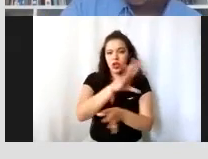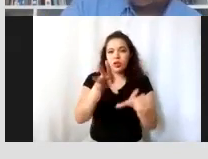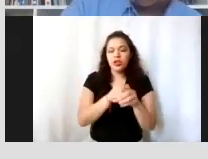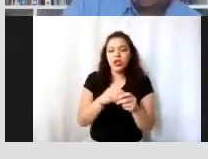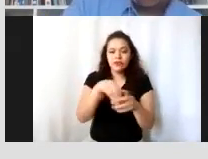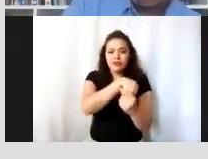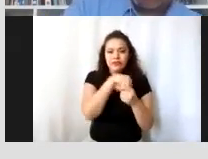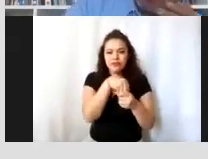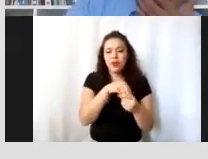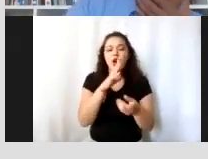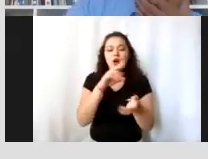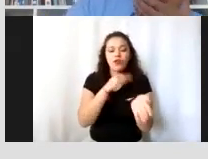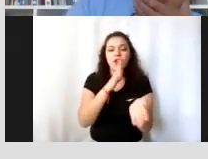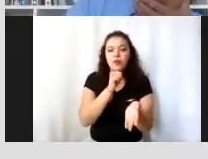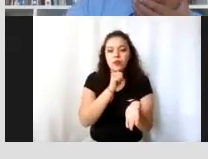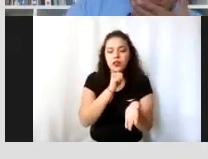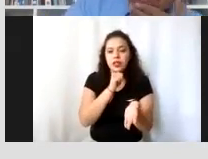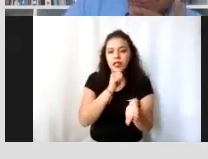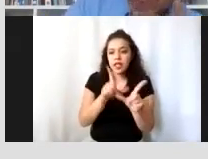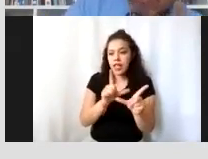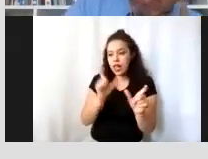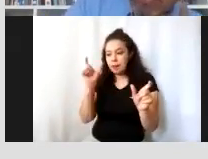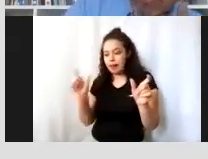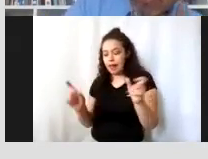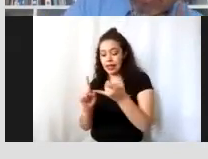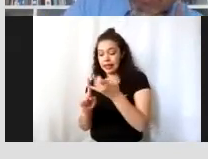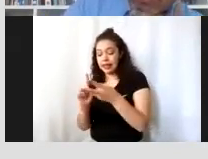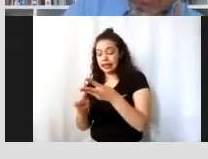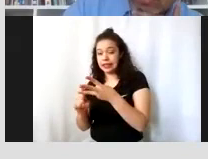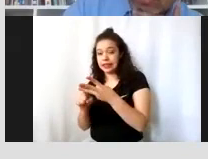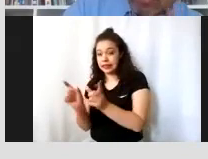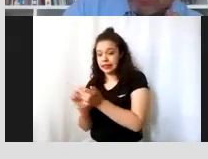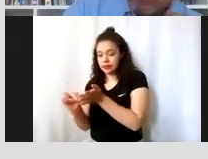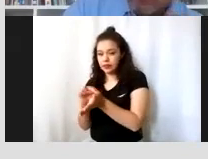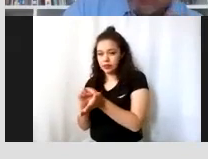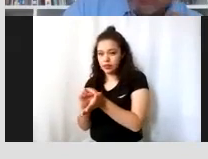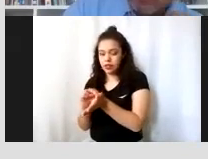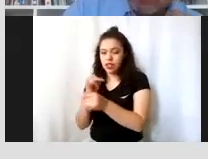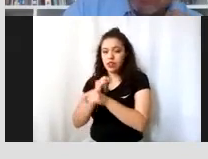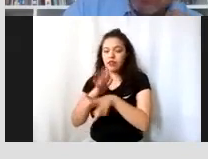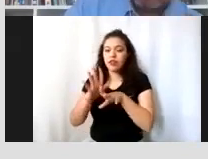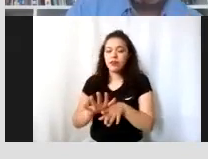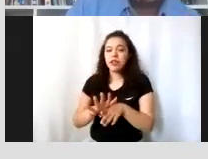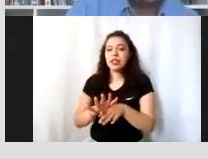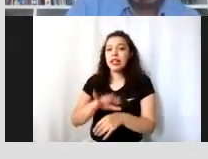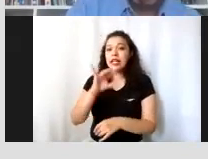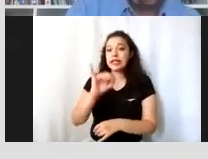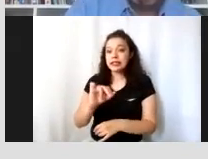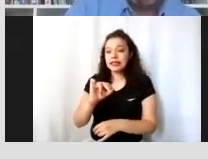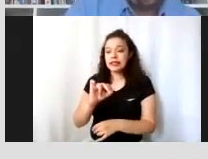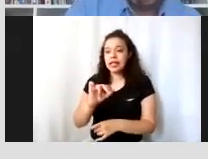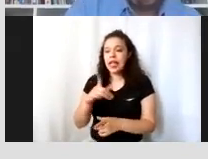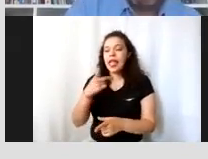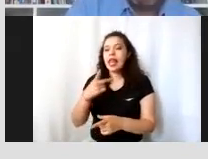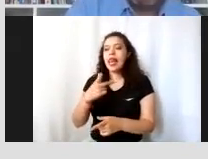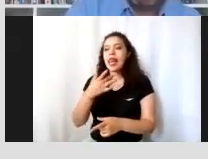para firmar. Es en el corto uh-huh. donde pide que lo firmen. ¿Qué datos uh-huh. debe de sí o sí llevar